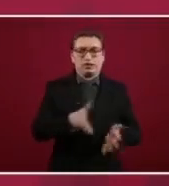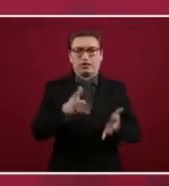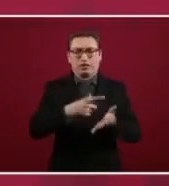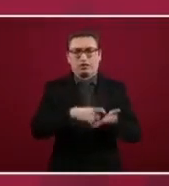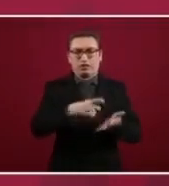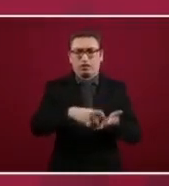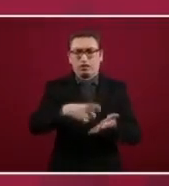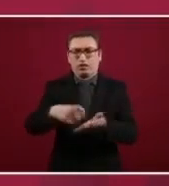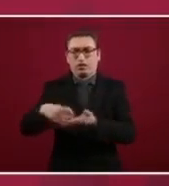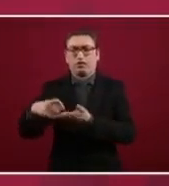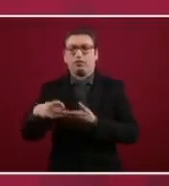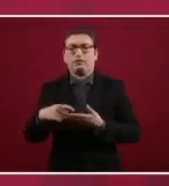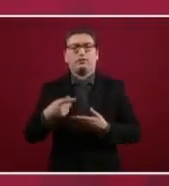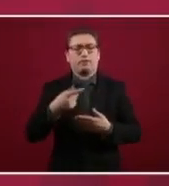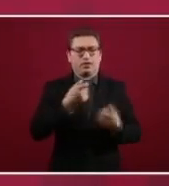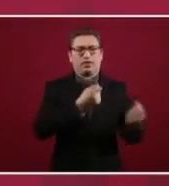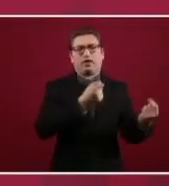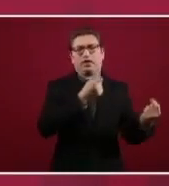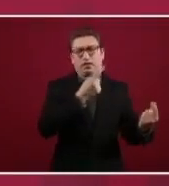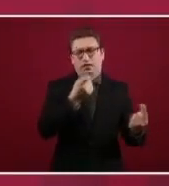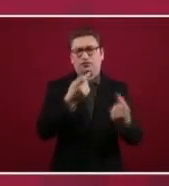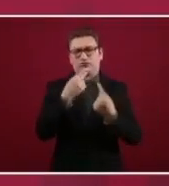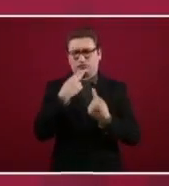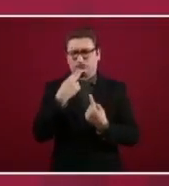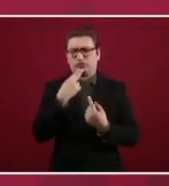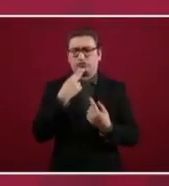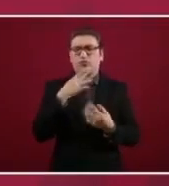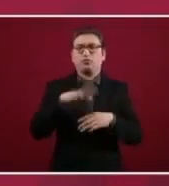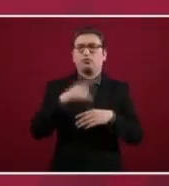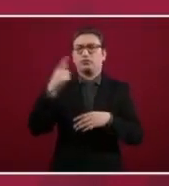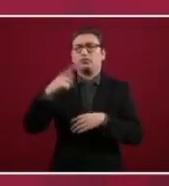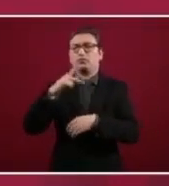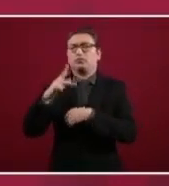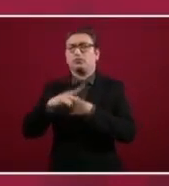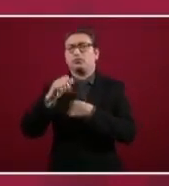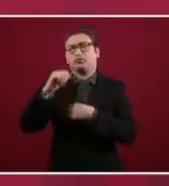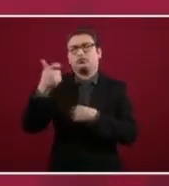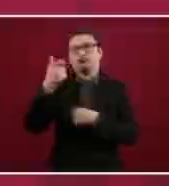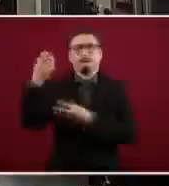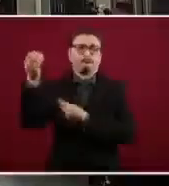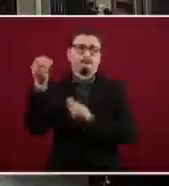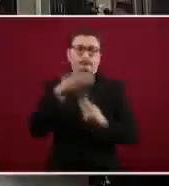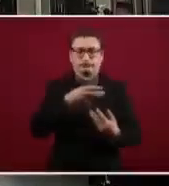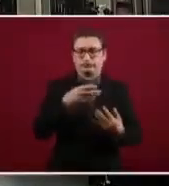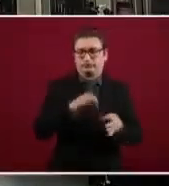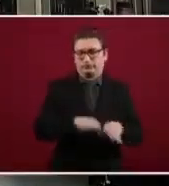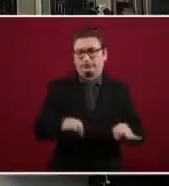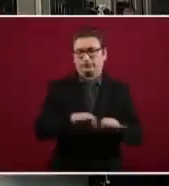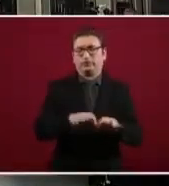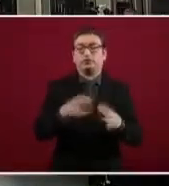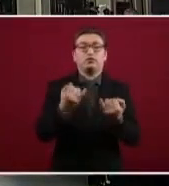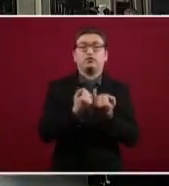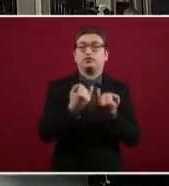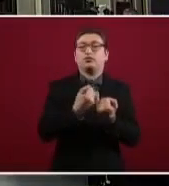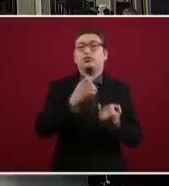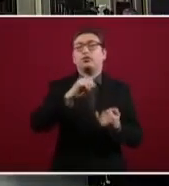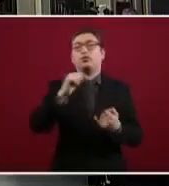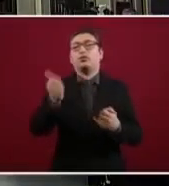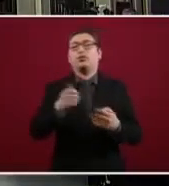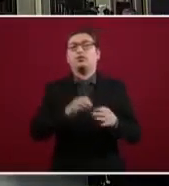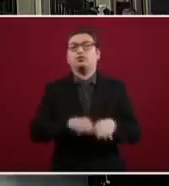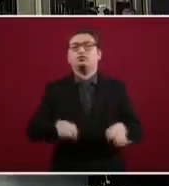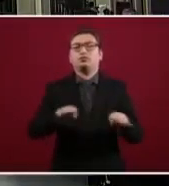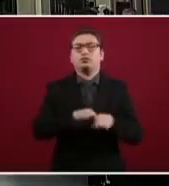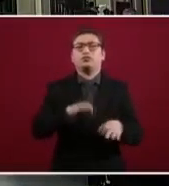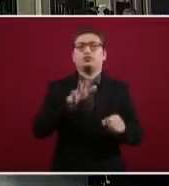si hay un consumo de cualquier manera de esa llegada de recursos y hay otro muy importante que se dedica